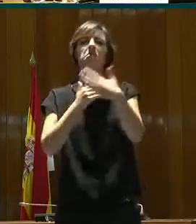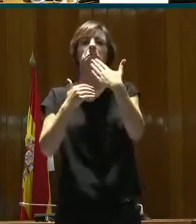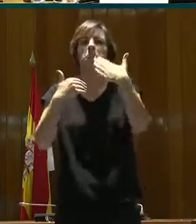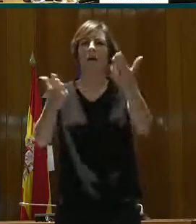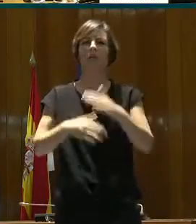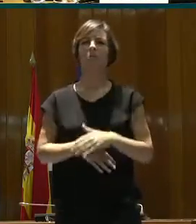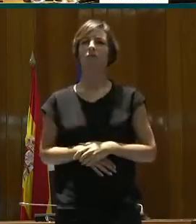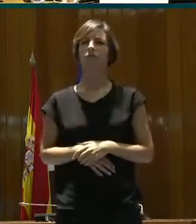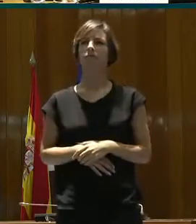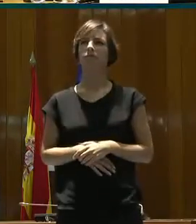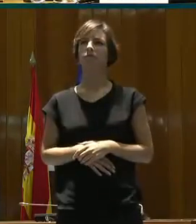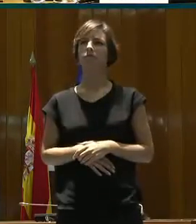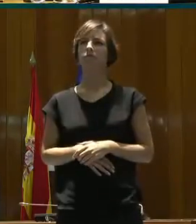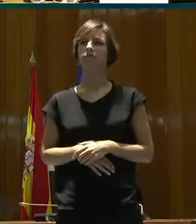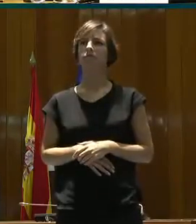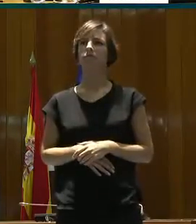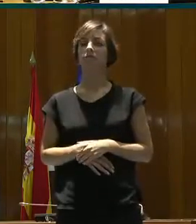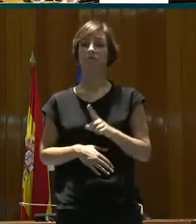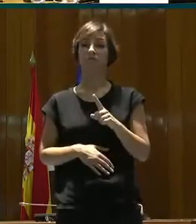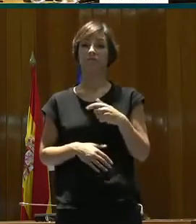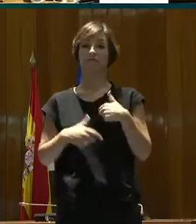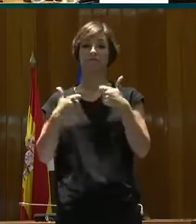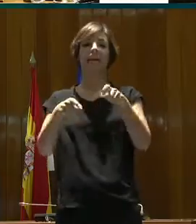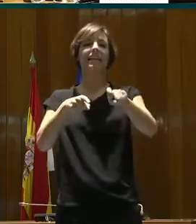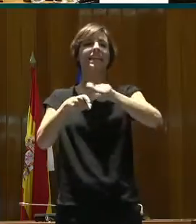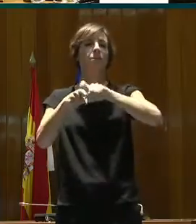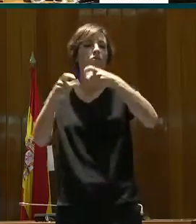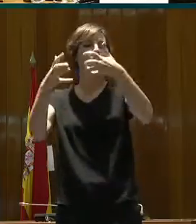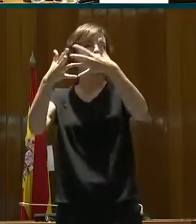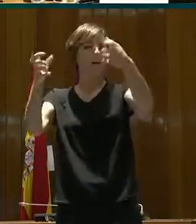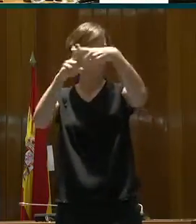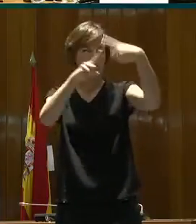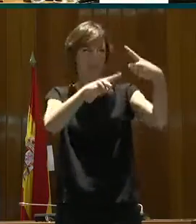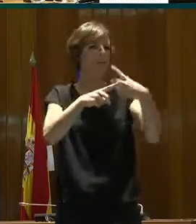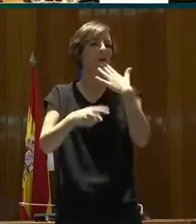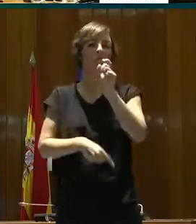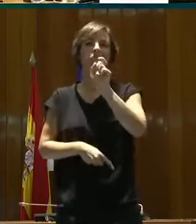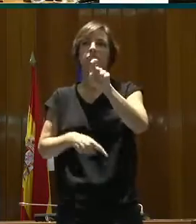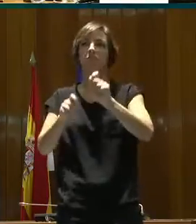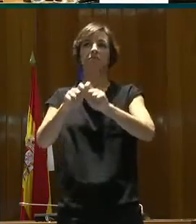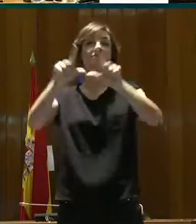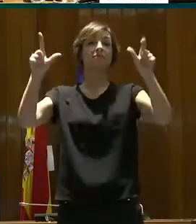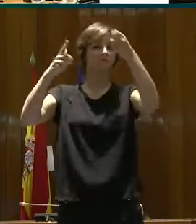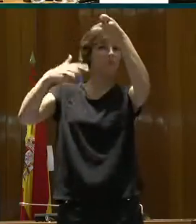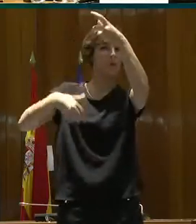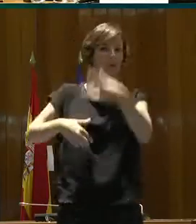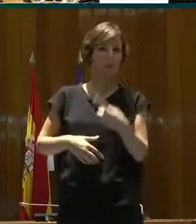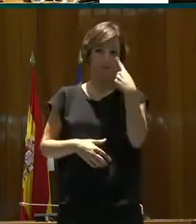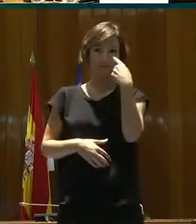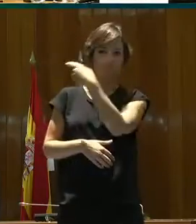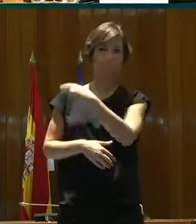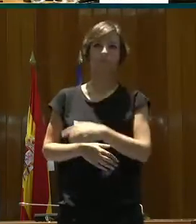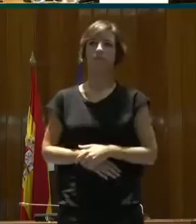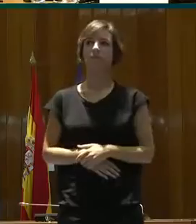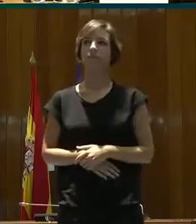a la sección dedicada a tipos de oraciones, encontraremos lo siguiente,